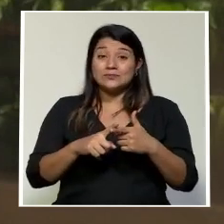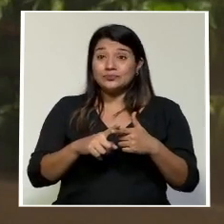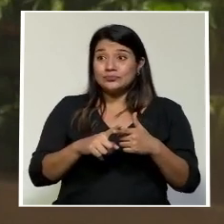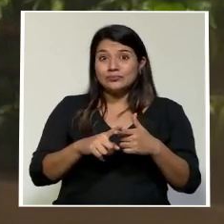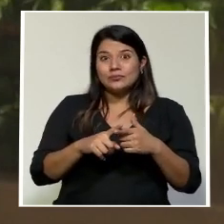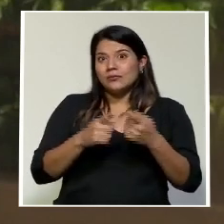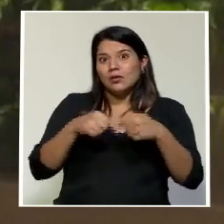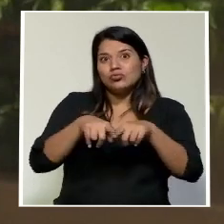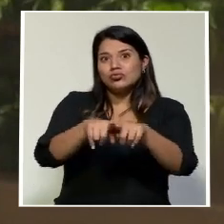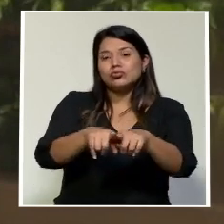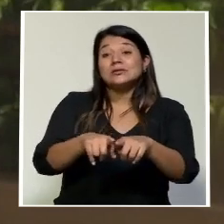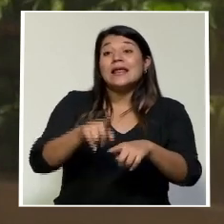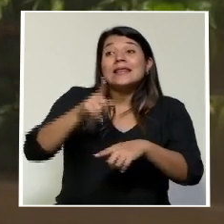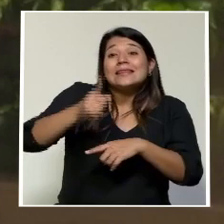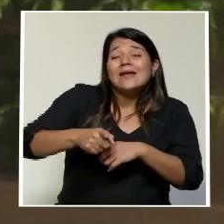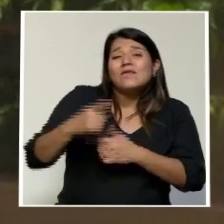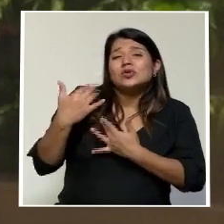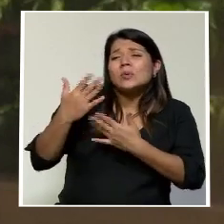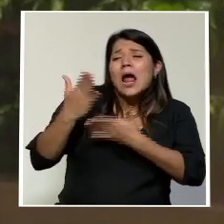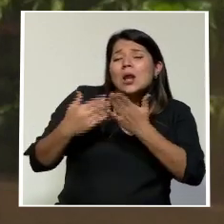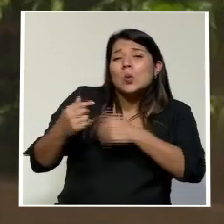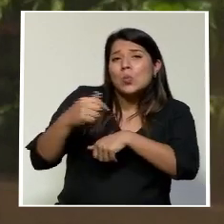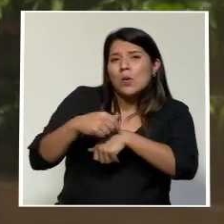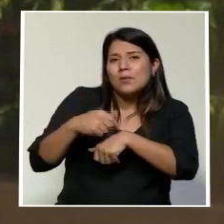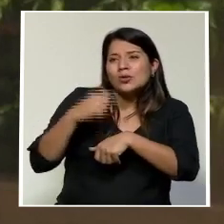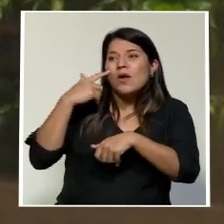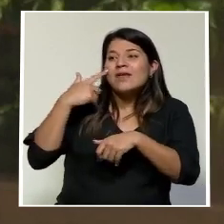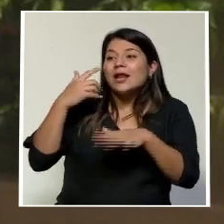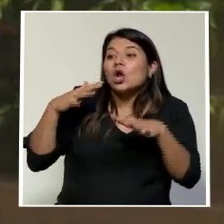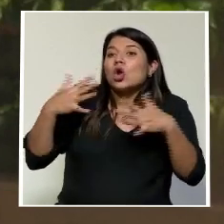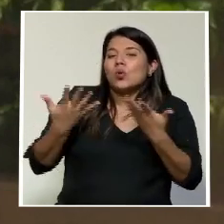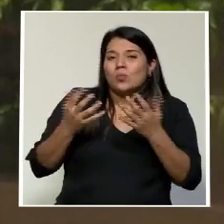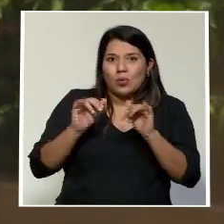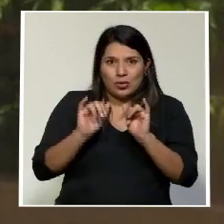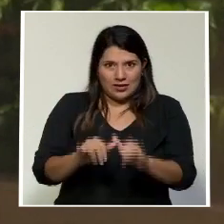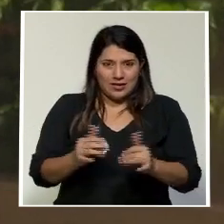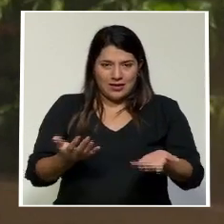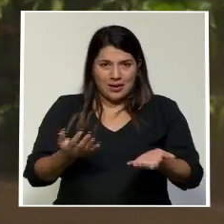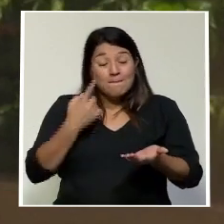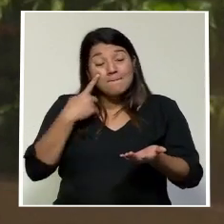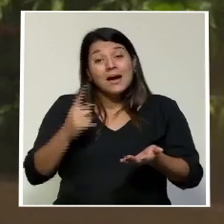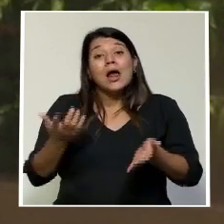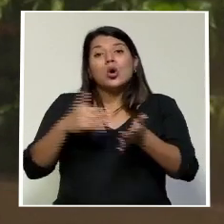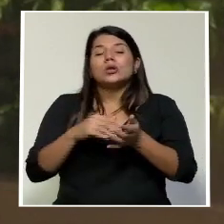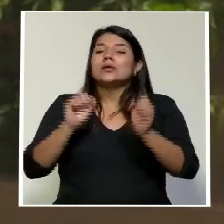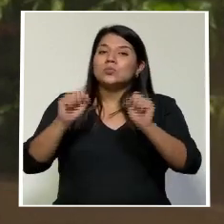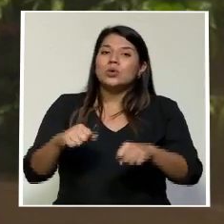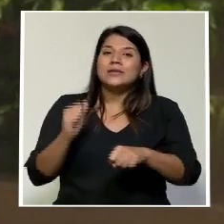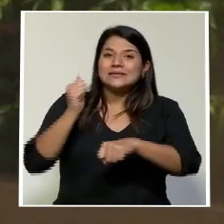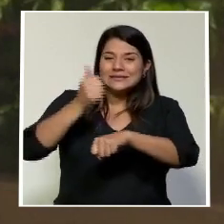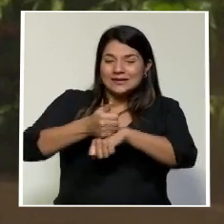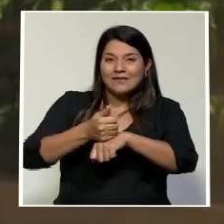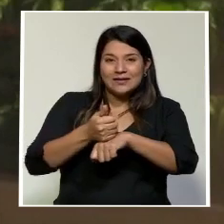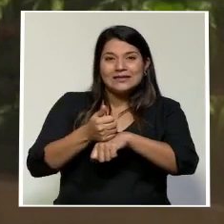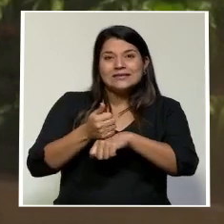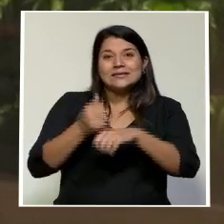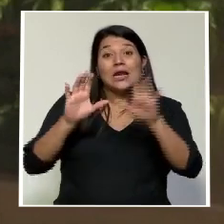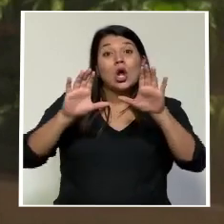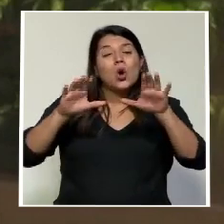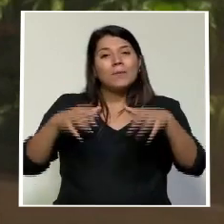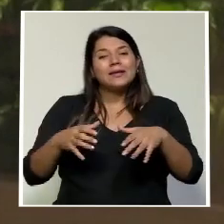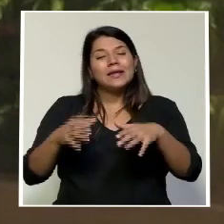esperar un momento para ver cómo queda esa renovación de estructuras para de nuevo establecer lo que es el Comité